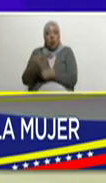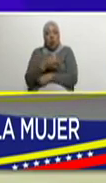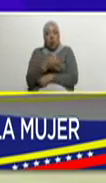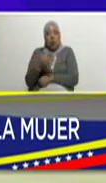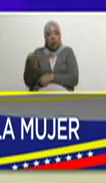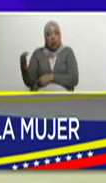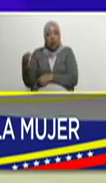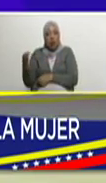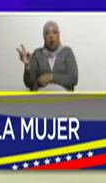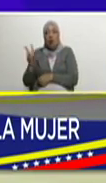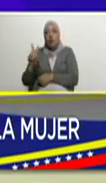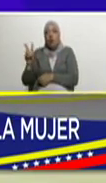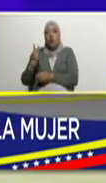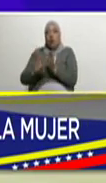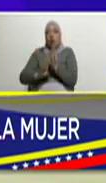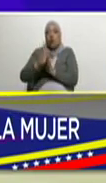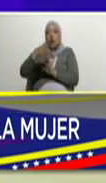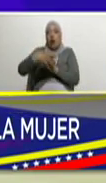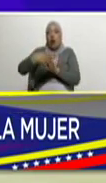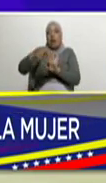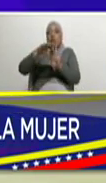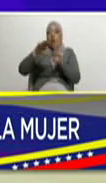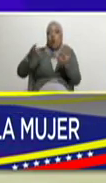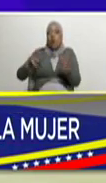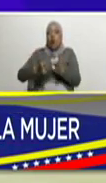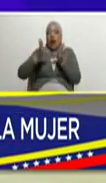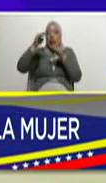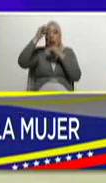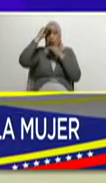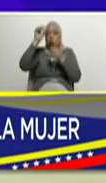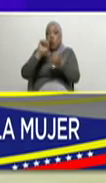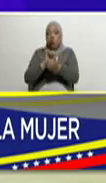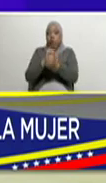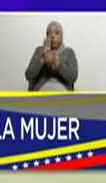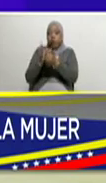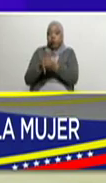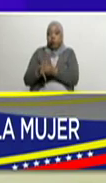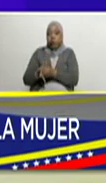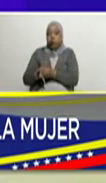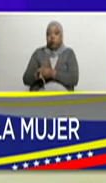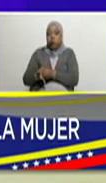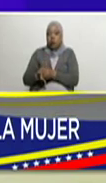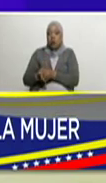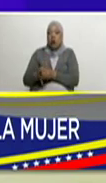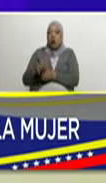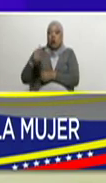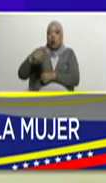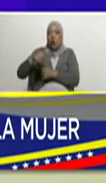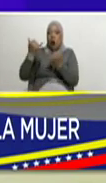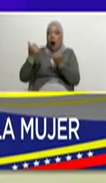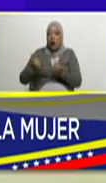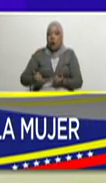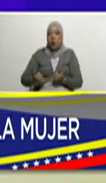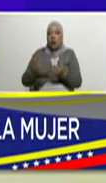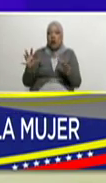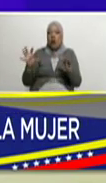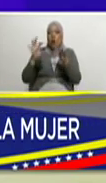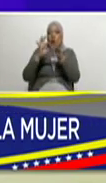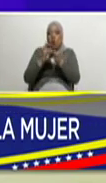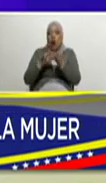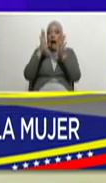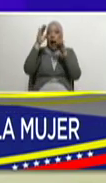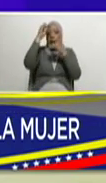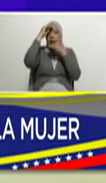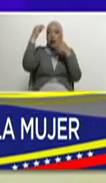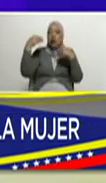perfecta para que Venezuela fuera ejemplo en el mundo en la atención del COVID. Vamos a crear a partir de ahora las unidades de